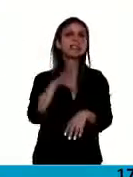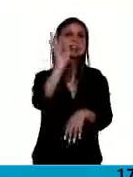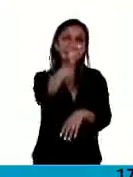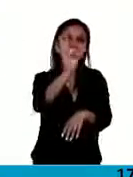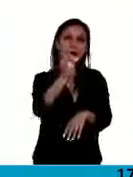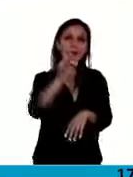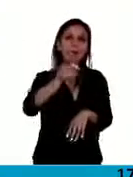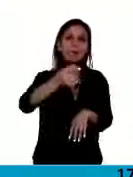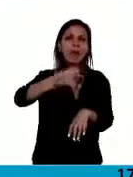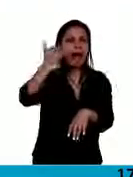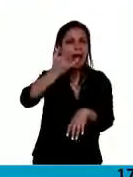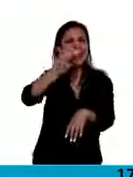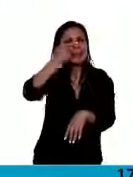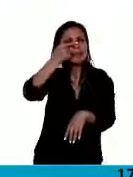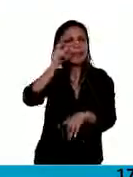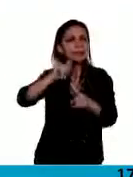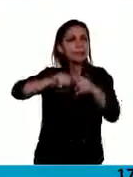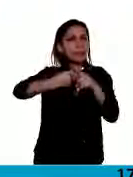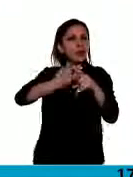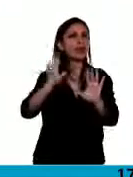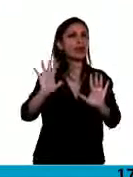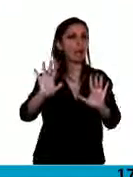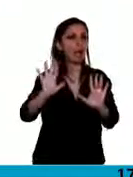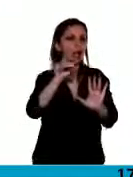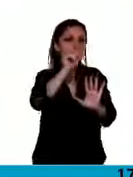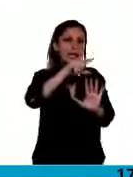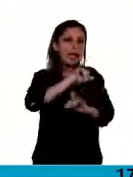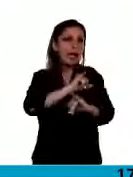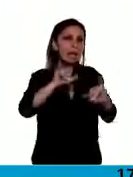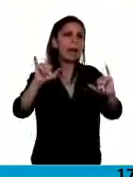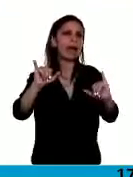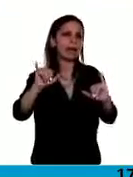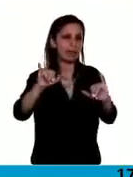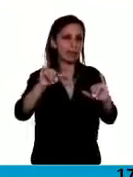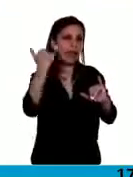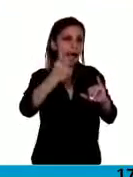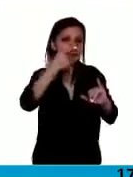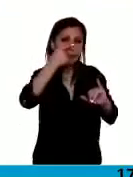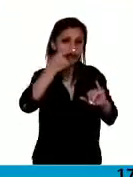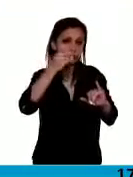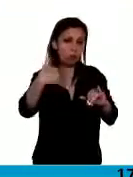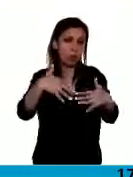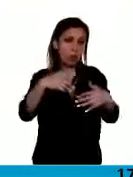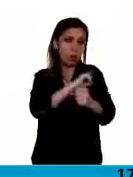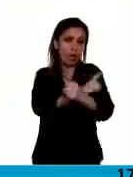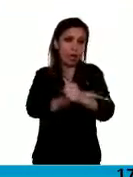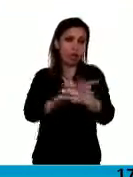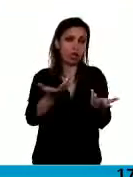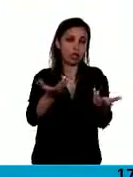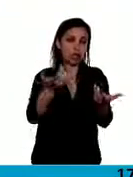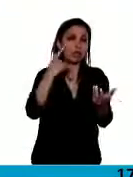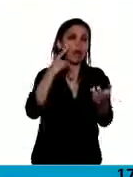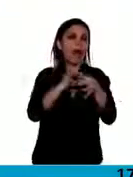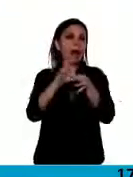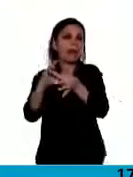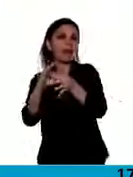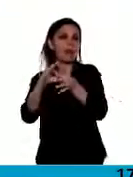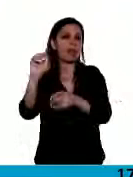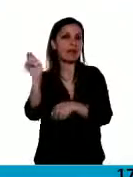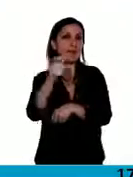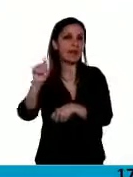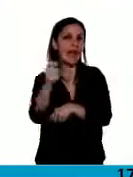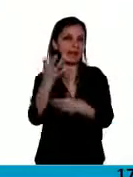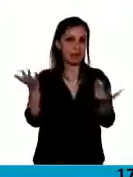están detrás de esta campaña son intereses poderosos, son los de la especulación inmobiliaria. En ese